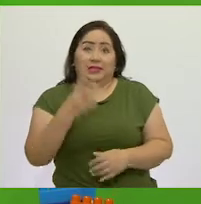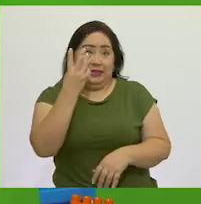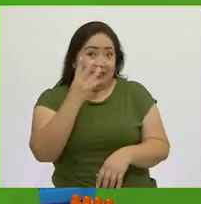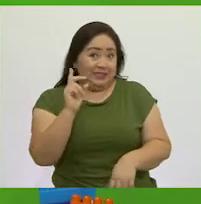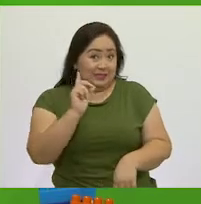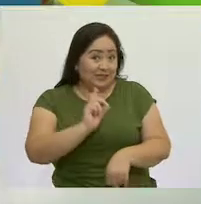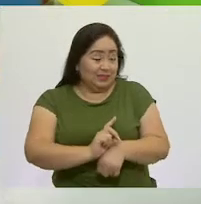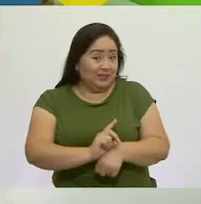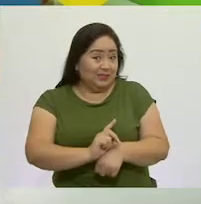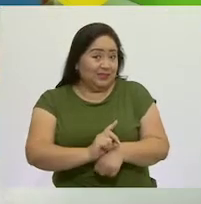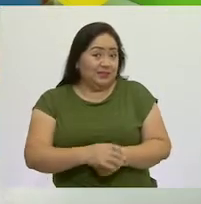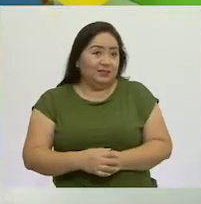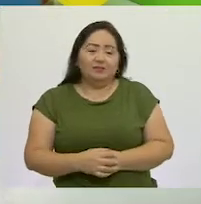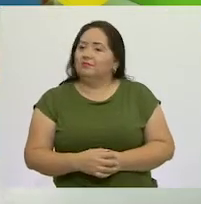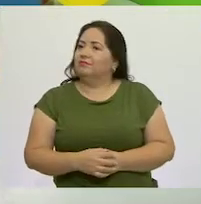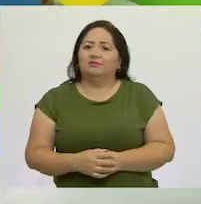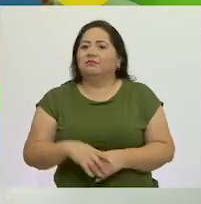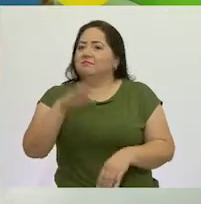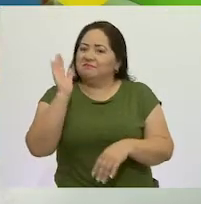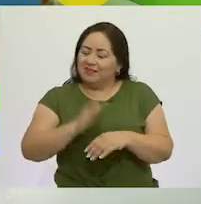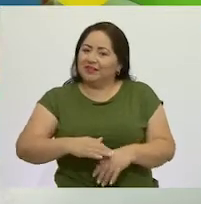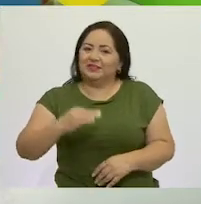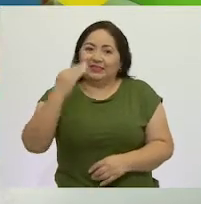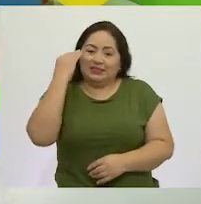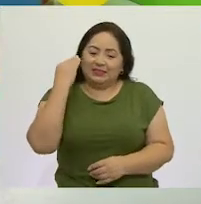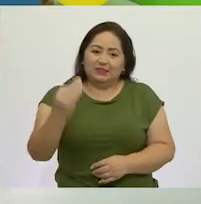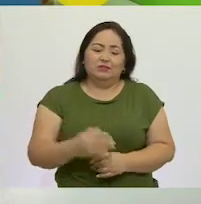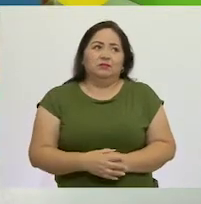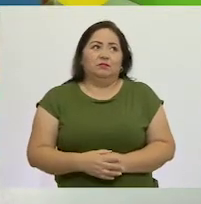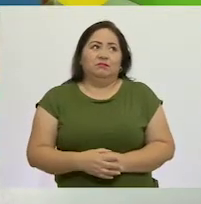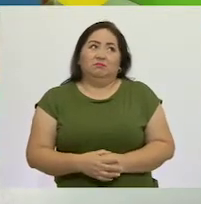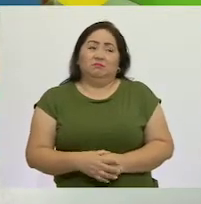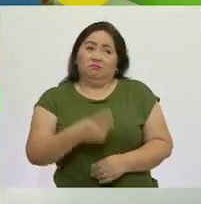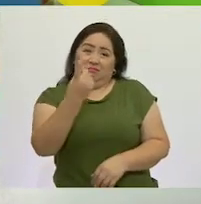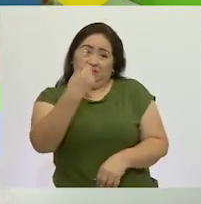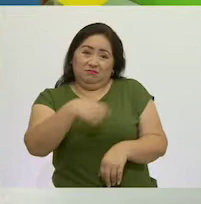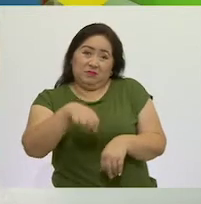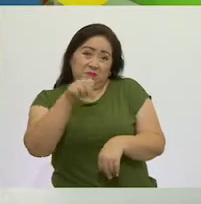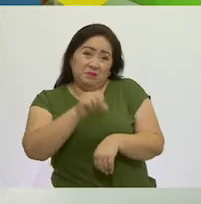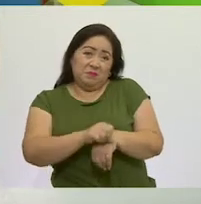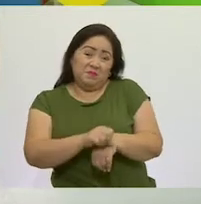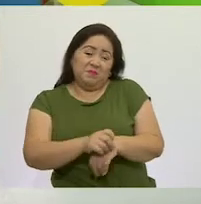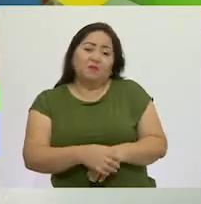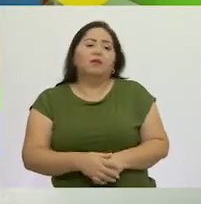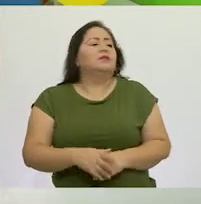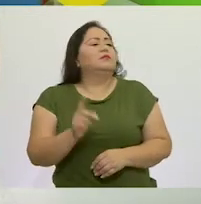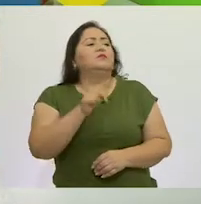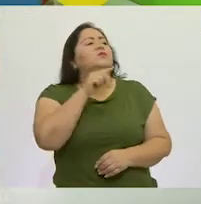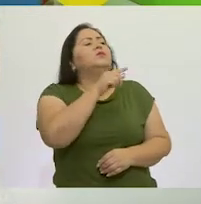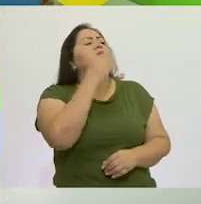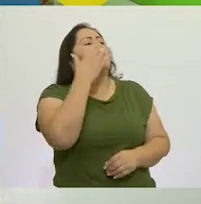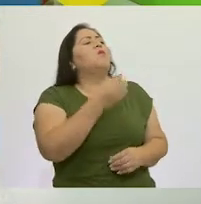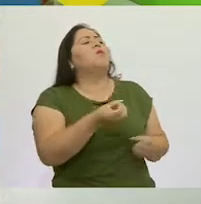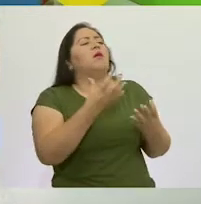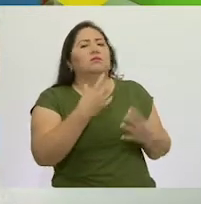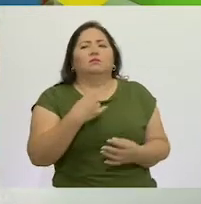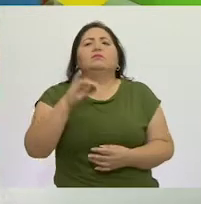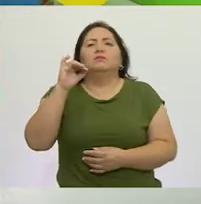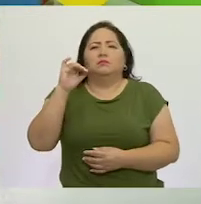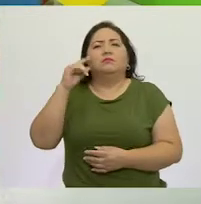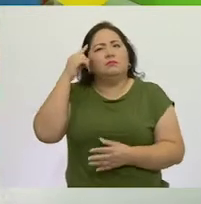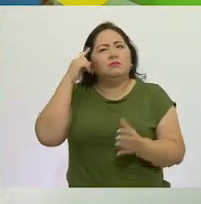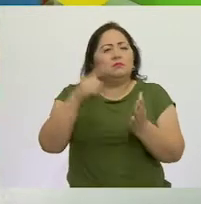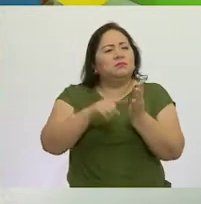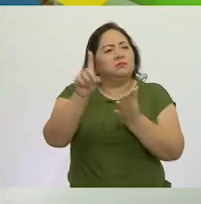3 días. ¿Más tiempo? 20 semanas. ¿Tú sabes cuánto, Itza? Sí, yo creo que a lo mejor un